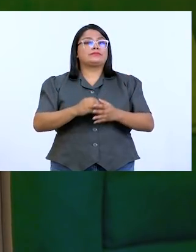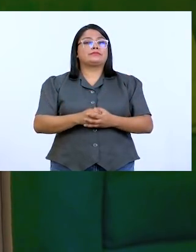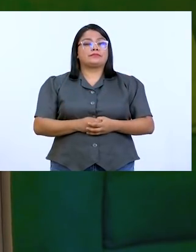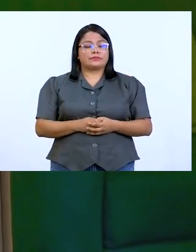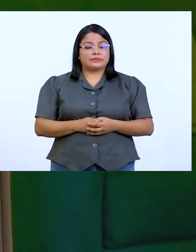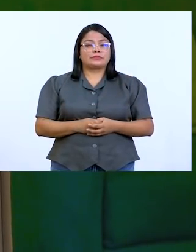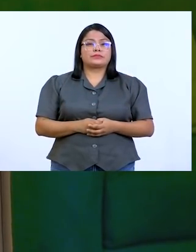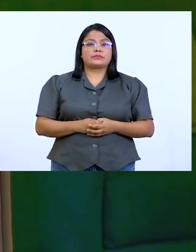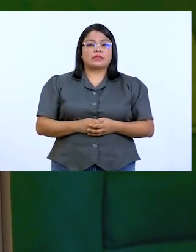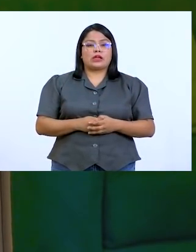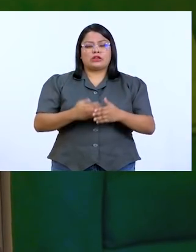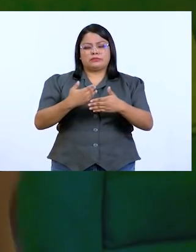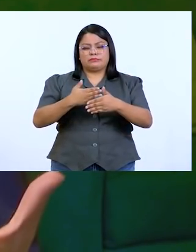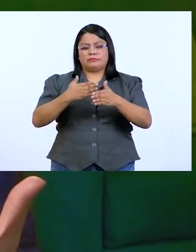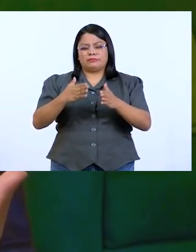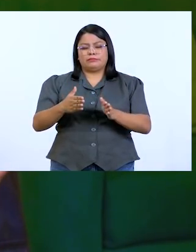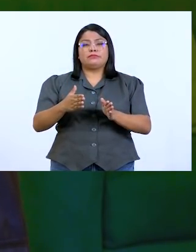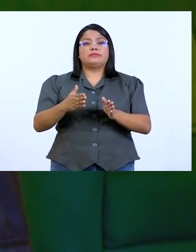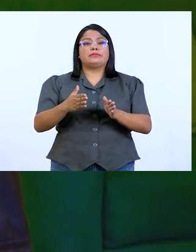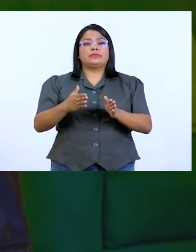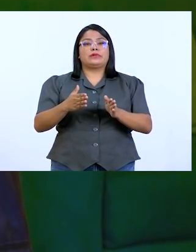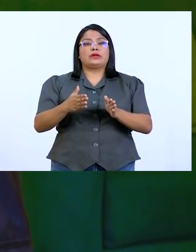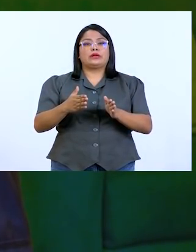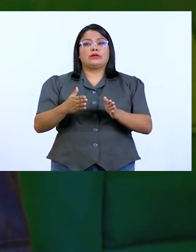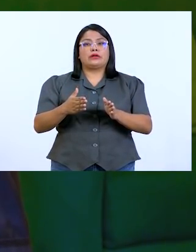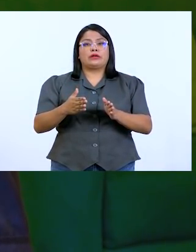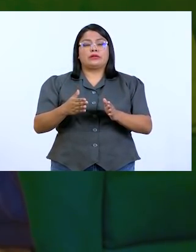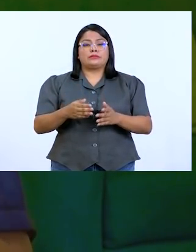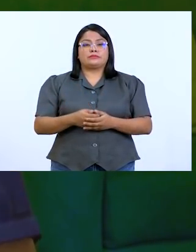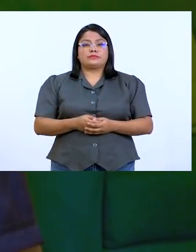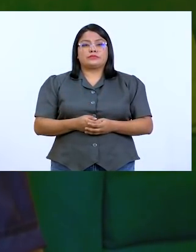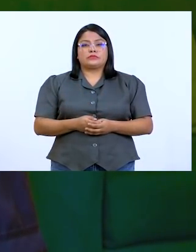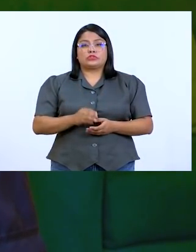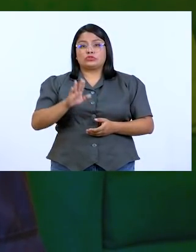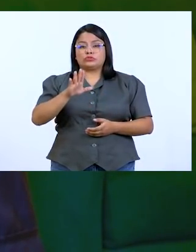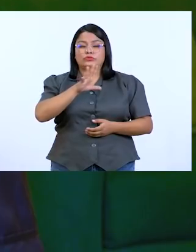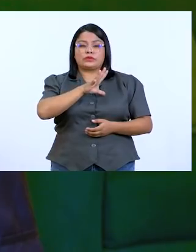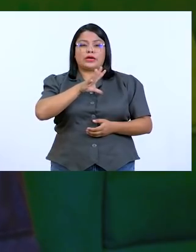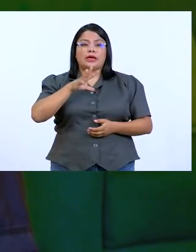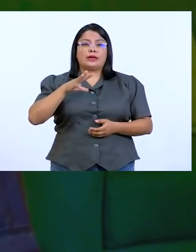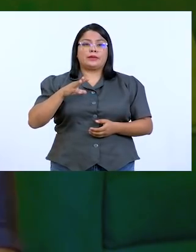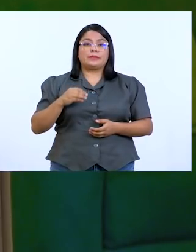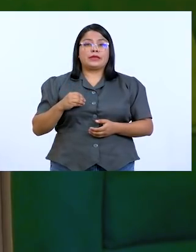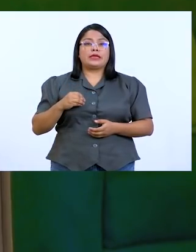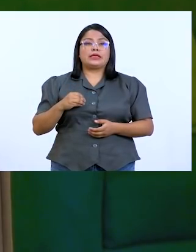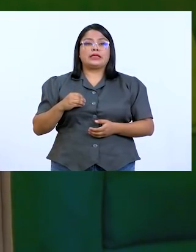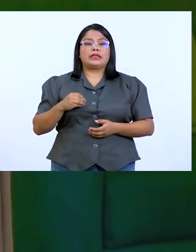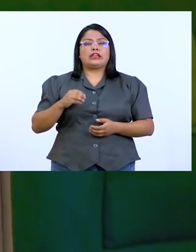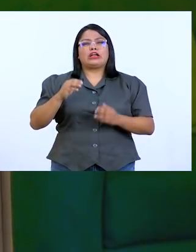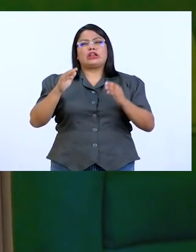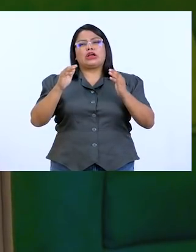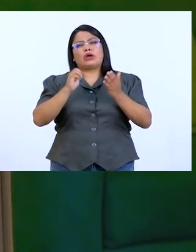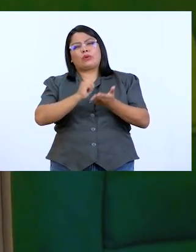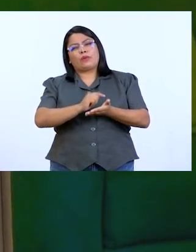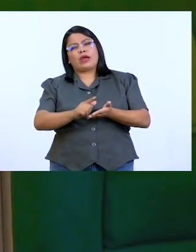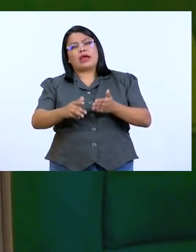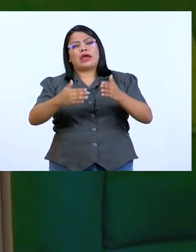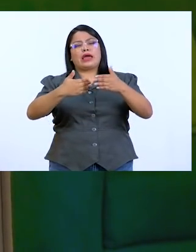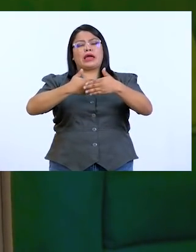comunicativa. Ya sea que en casa no han tenido de mano directa de sus familiares, en la escuela y en el